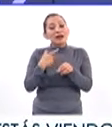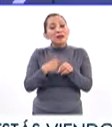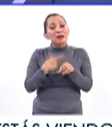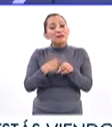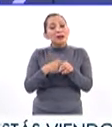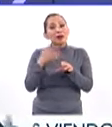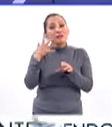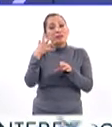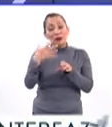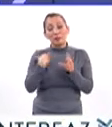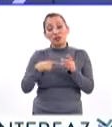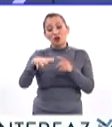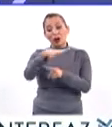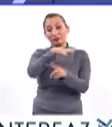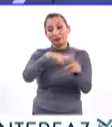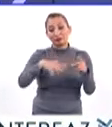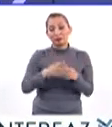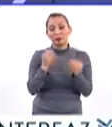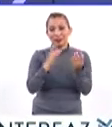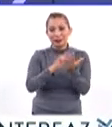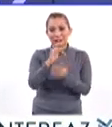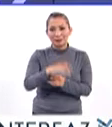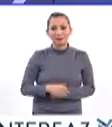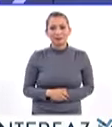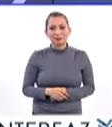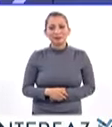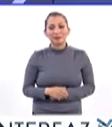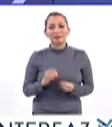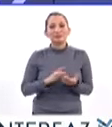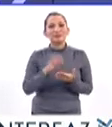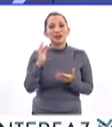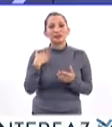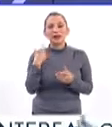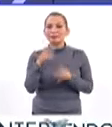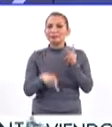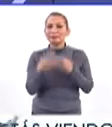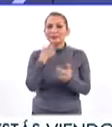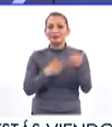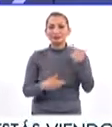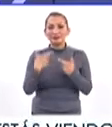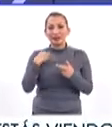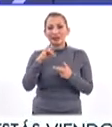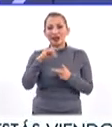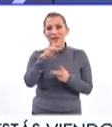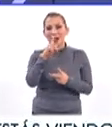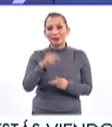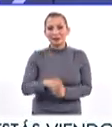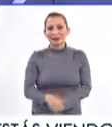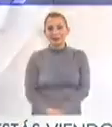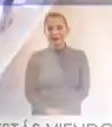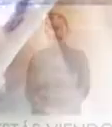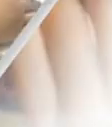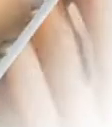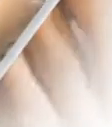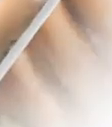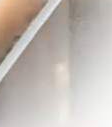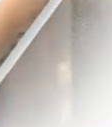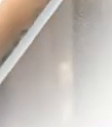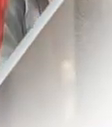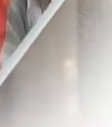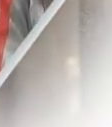enfermedades a los que están rodeándolo. Muchas gracias. Gracias, muchísimas gracias. Una pausa, regresamos, esto es Interfaz.